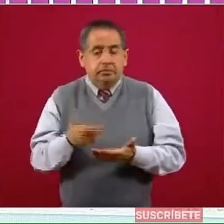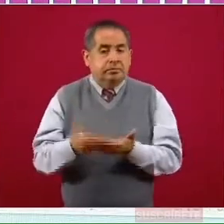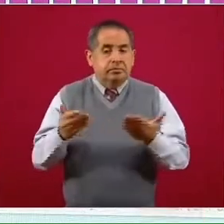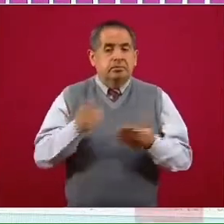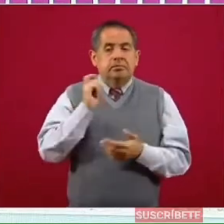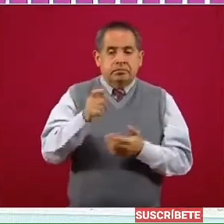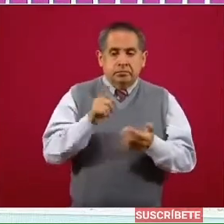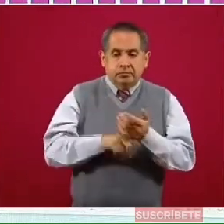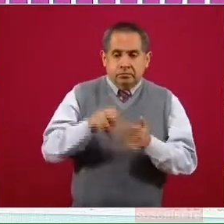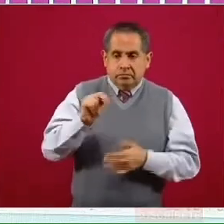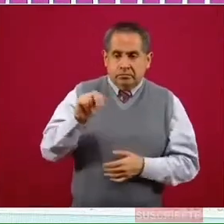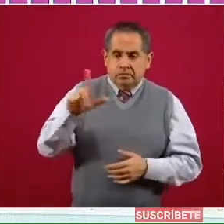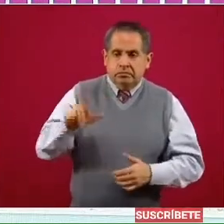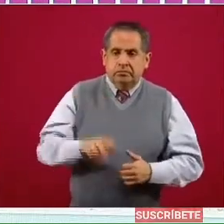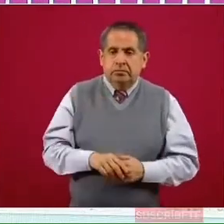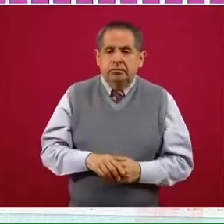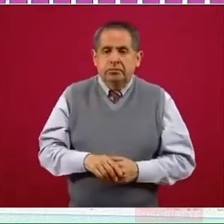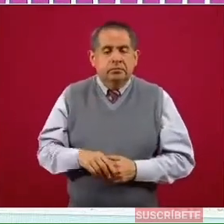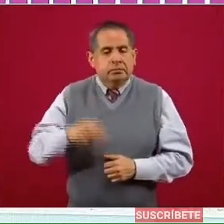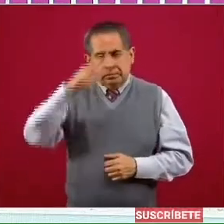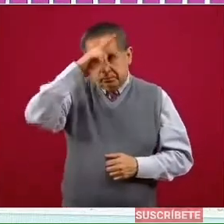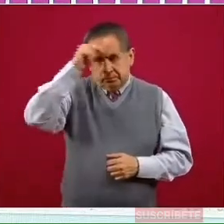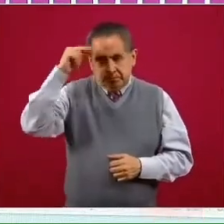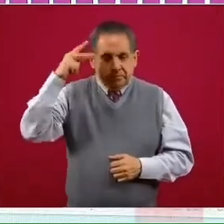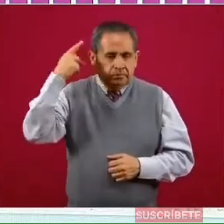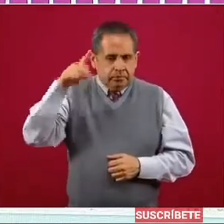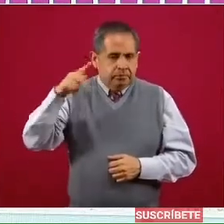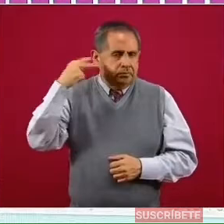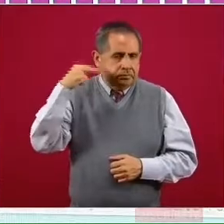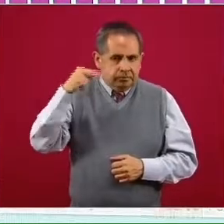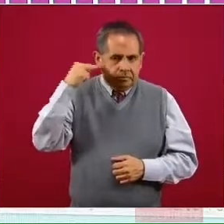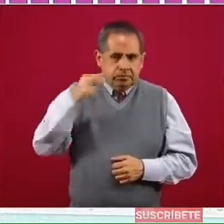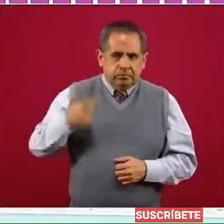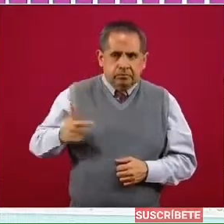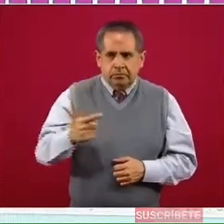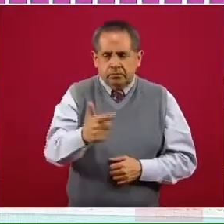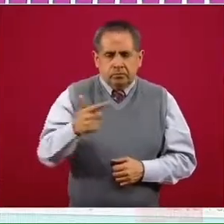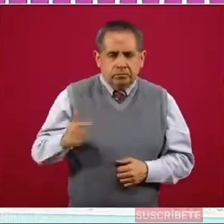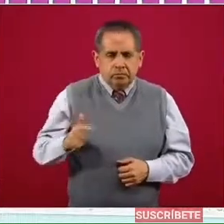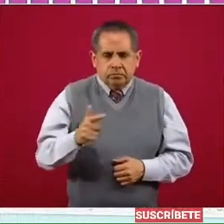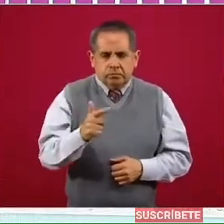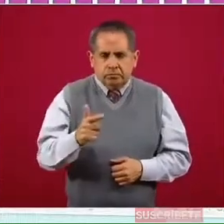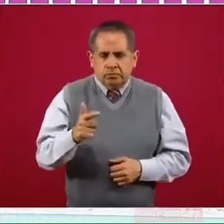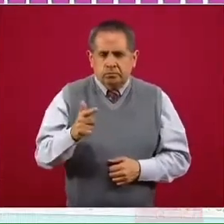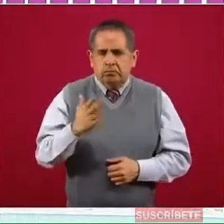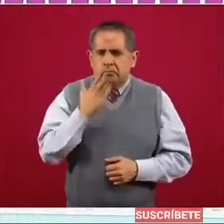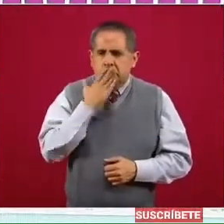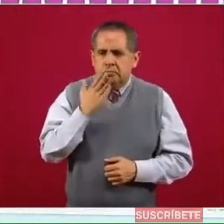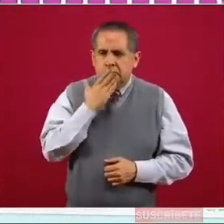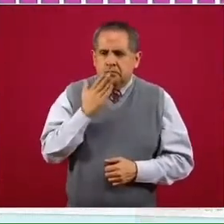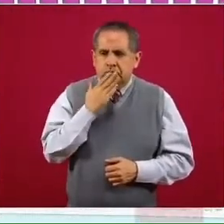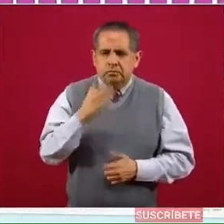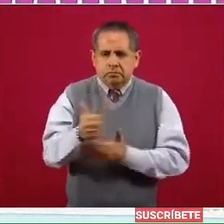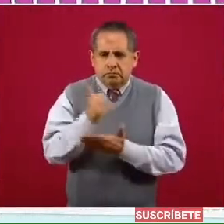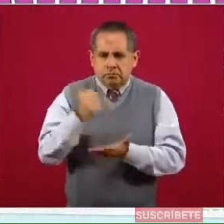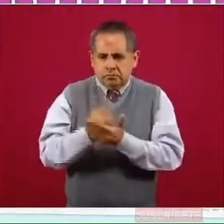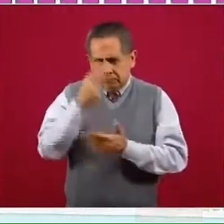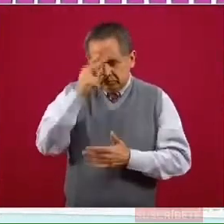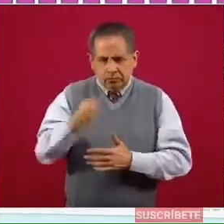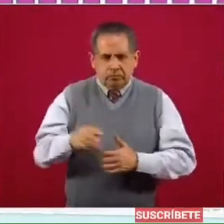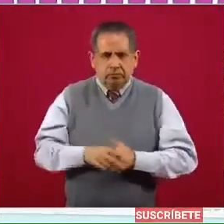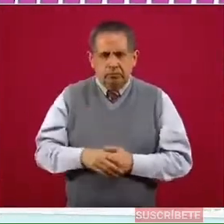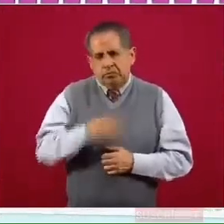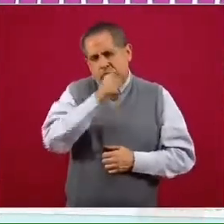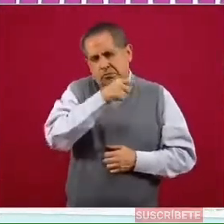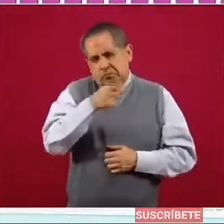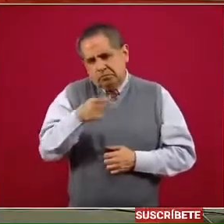ahora nuestro reto es Nuevo León. Nayarit, Puebla, Veracruz, Guanajuato, Sonora, Ciudad de México,